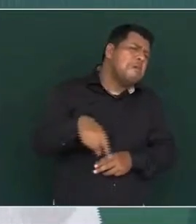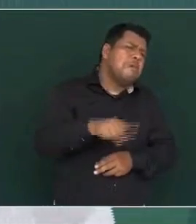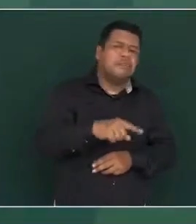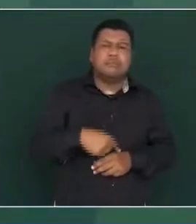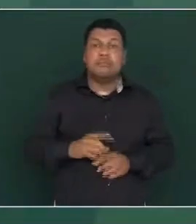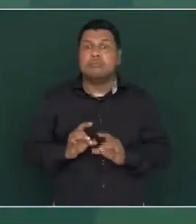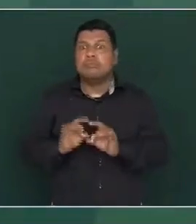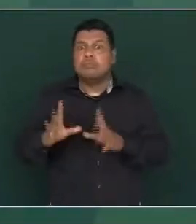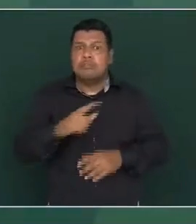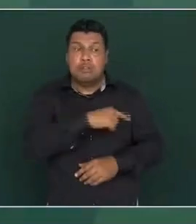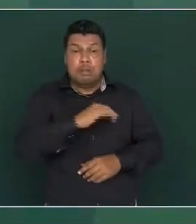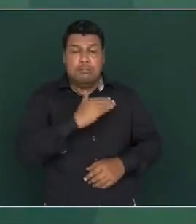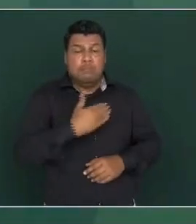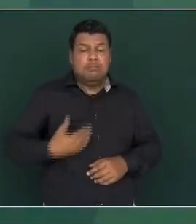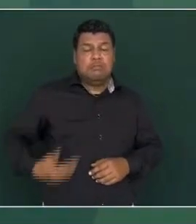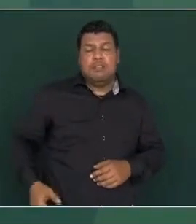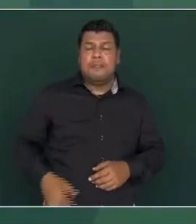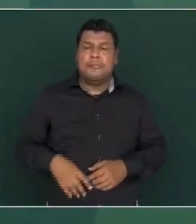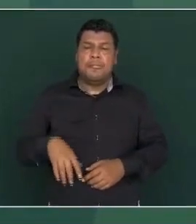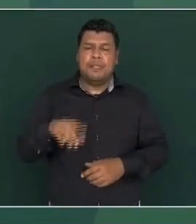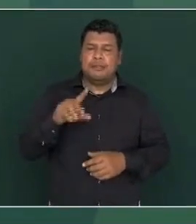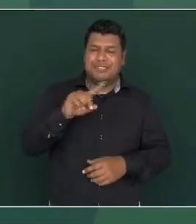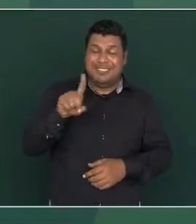de un plumazo,